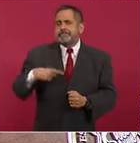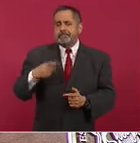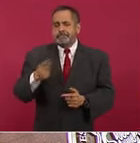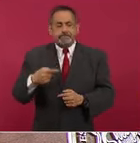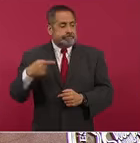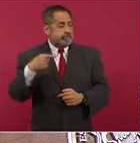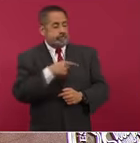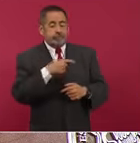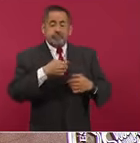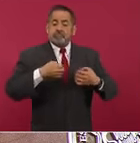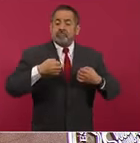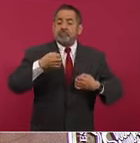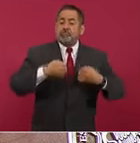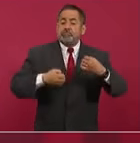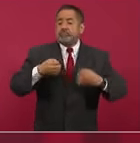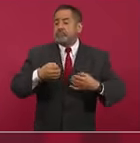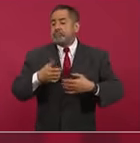jueces